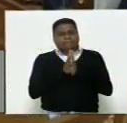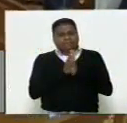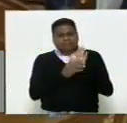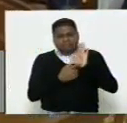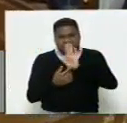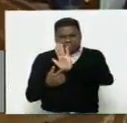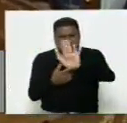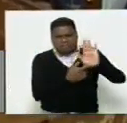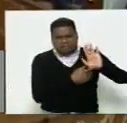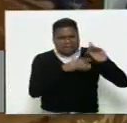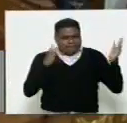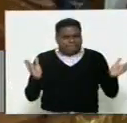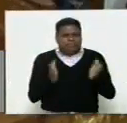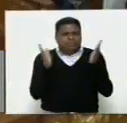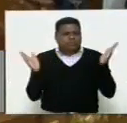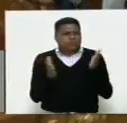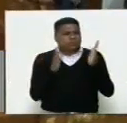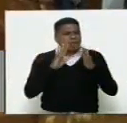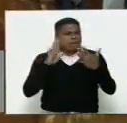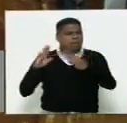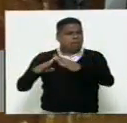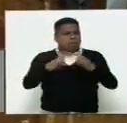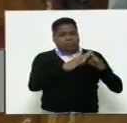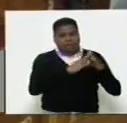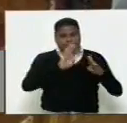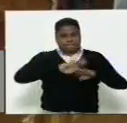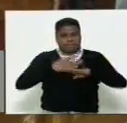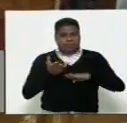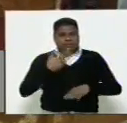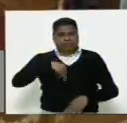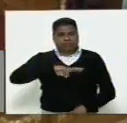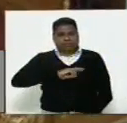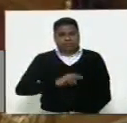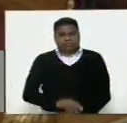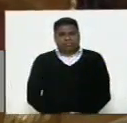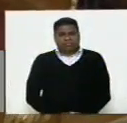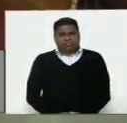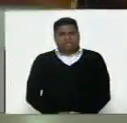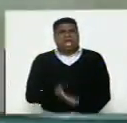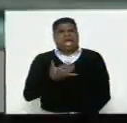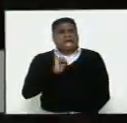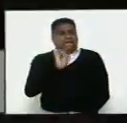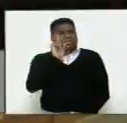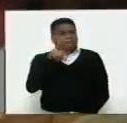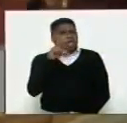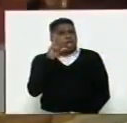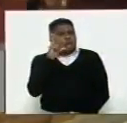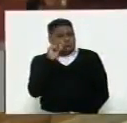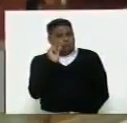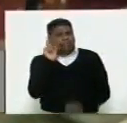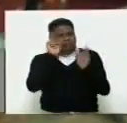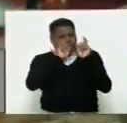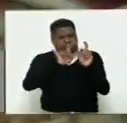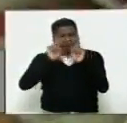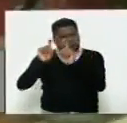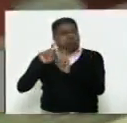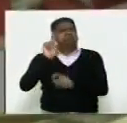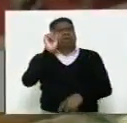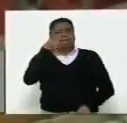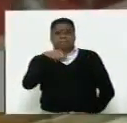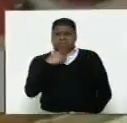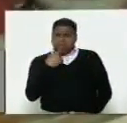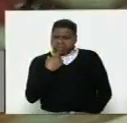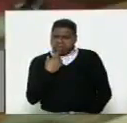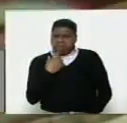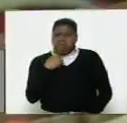promotora comunal del parto humanizado, porque nosotras y nosotros, porque hay hombres que son facilitadores de nacimiento también, trabajamos directamente